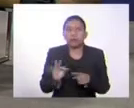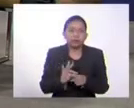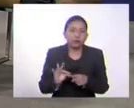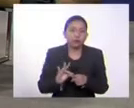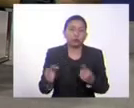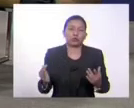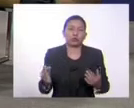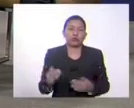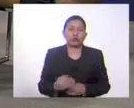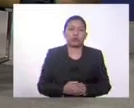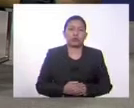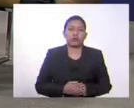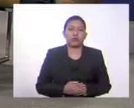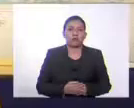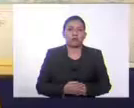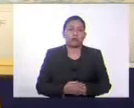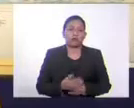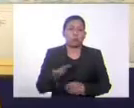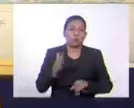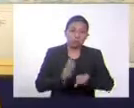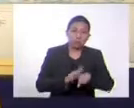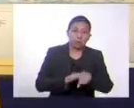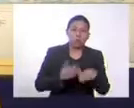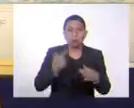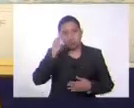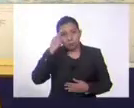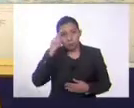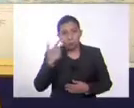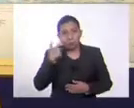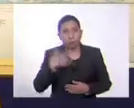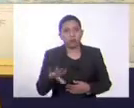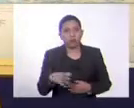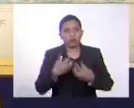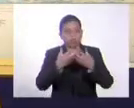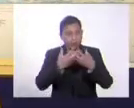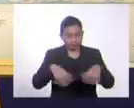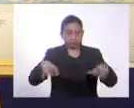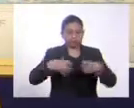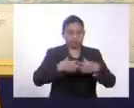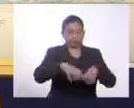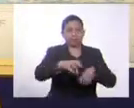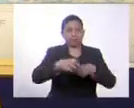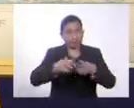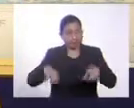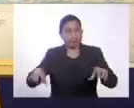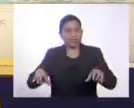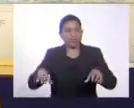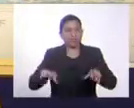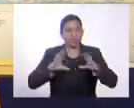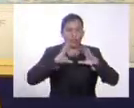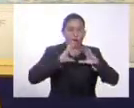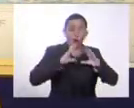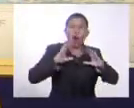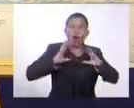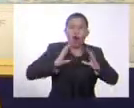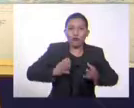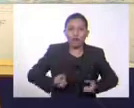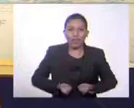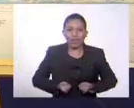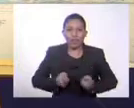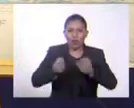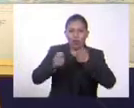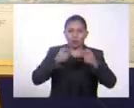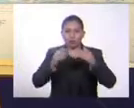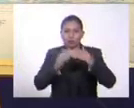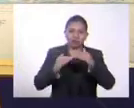separación de poderes. Y eso es algo muy importante porque es un elemento que se mantiene hasta la actualidad.